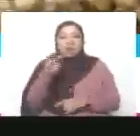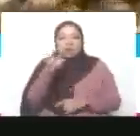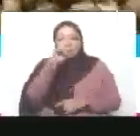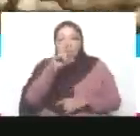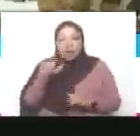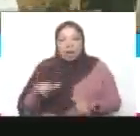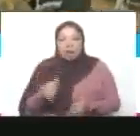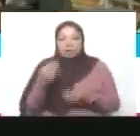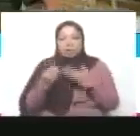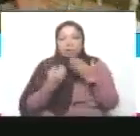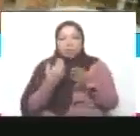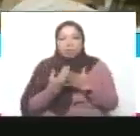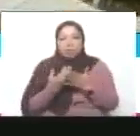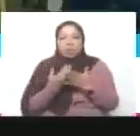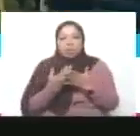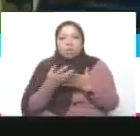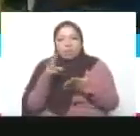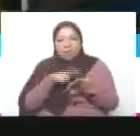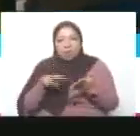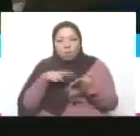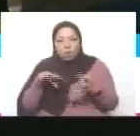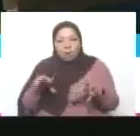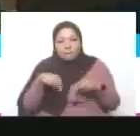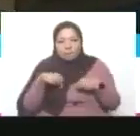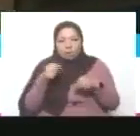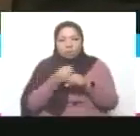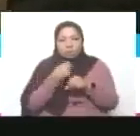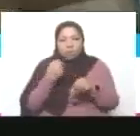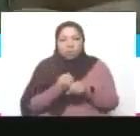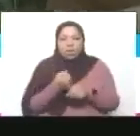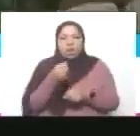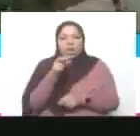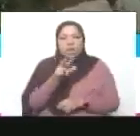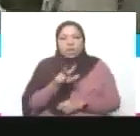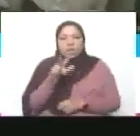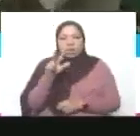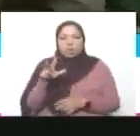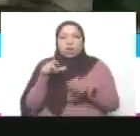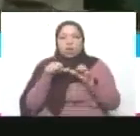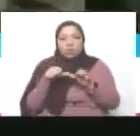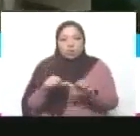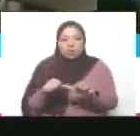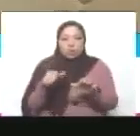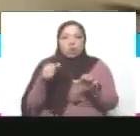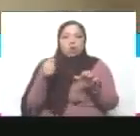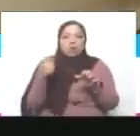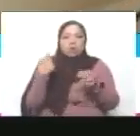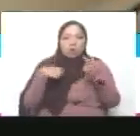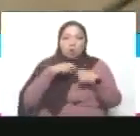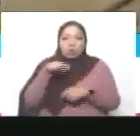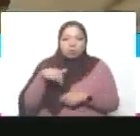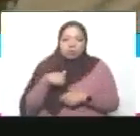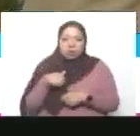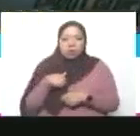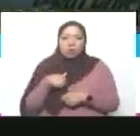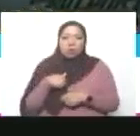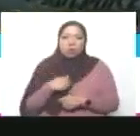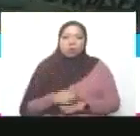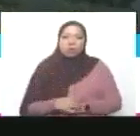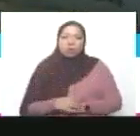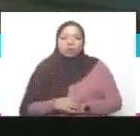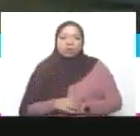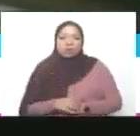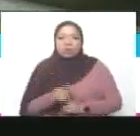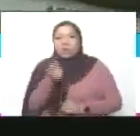años, ya le hemos asignado su primera hectárea con sus 3.000 plantas para que continúe y se capacite con nosotros en